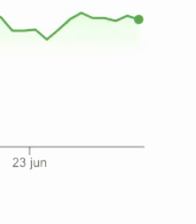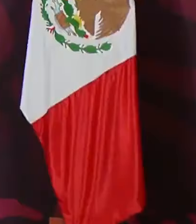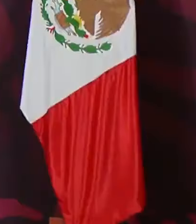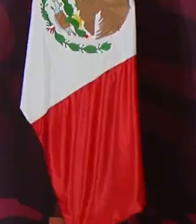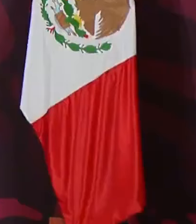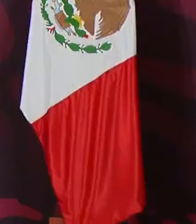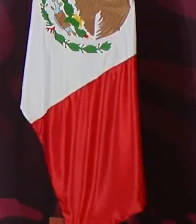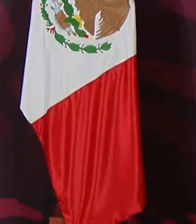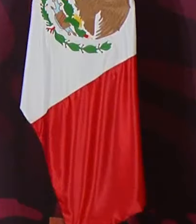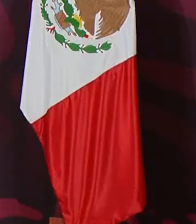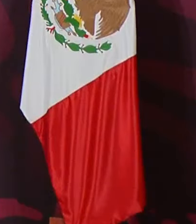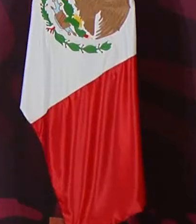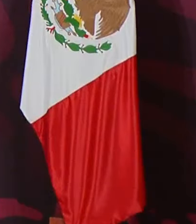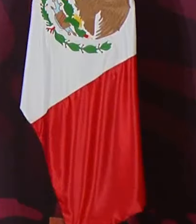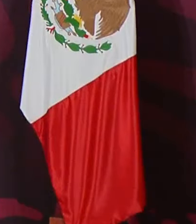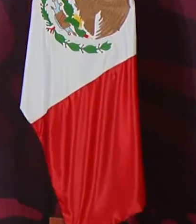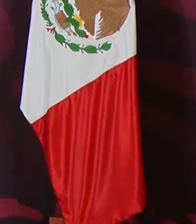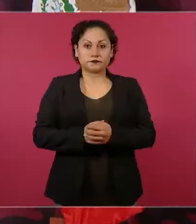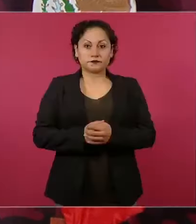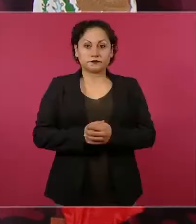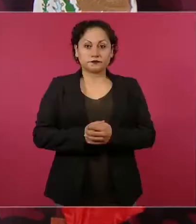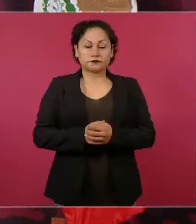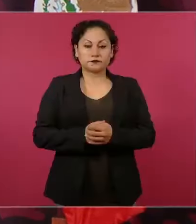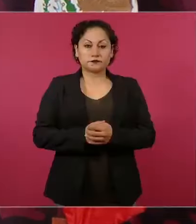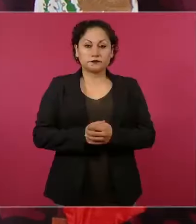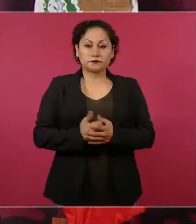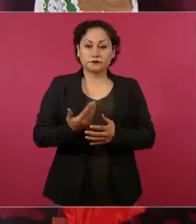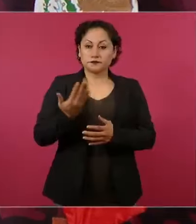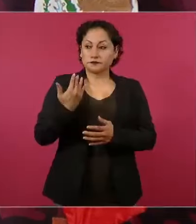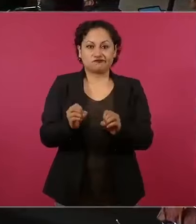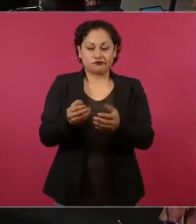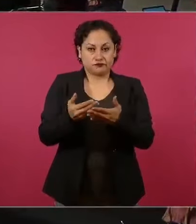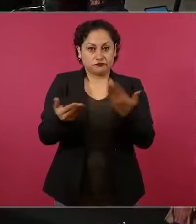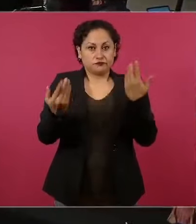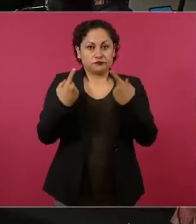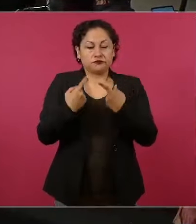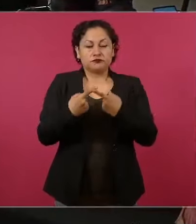años que no se veía esta situación.